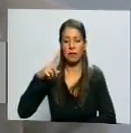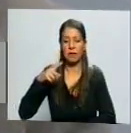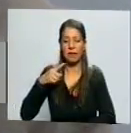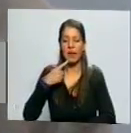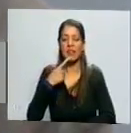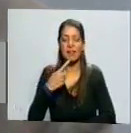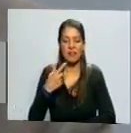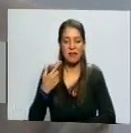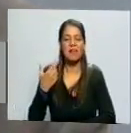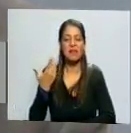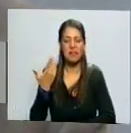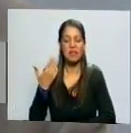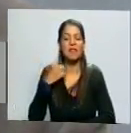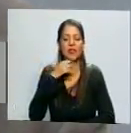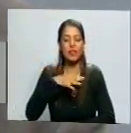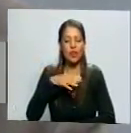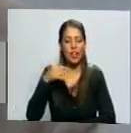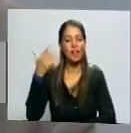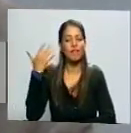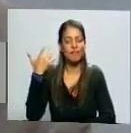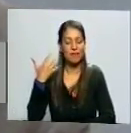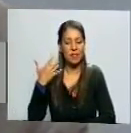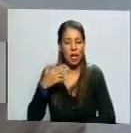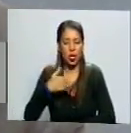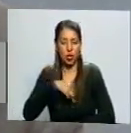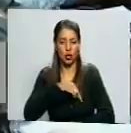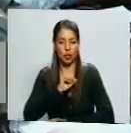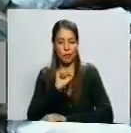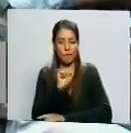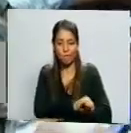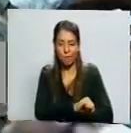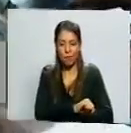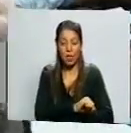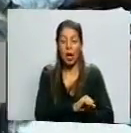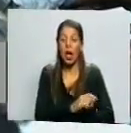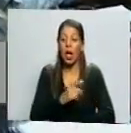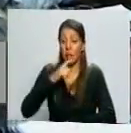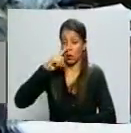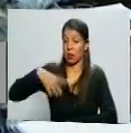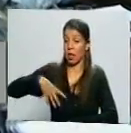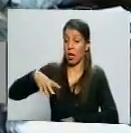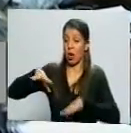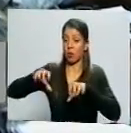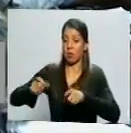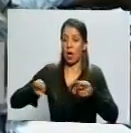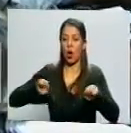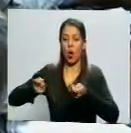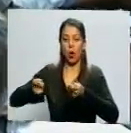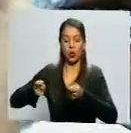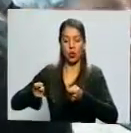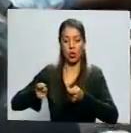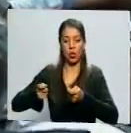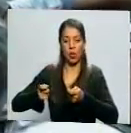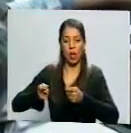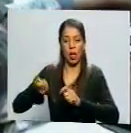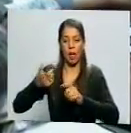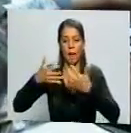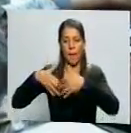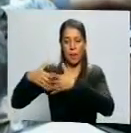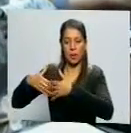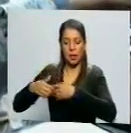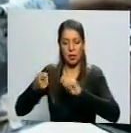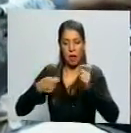en la historia, arrancarle el control y el monopolio de los medios de